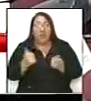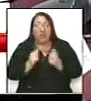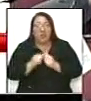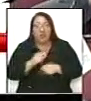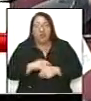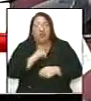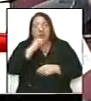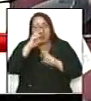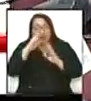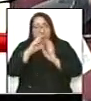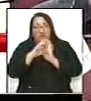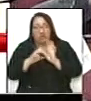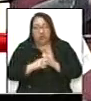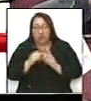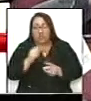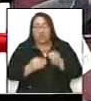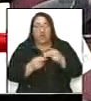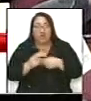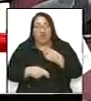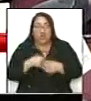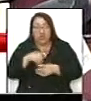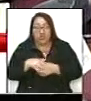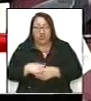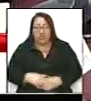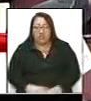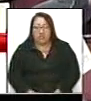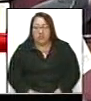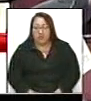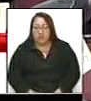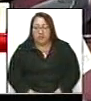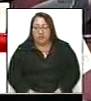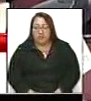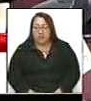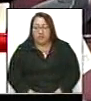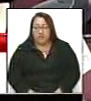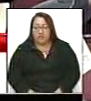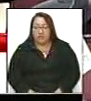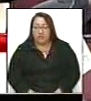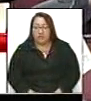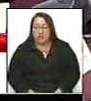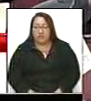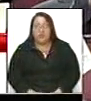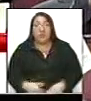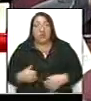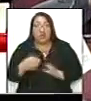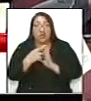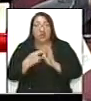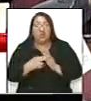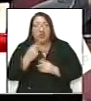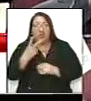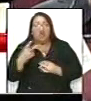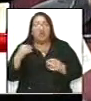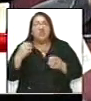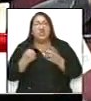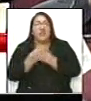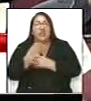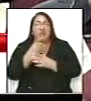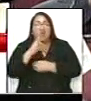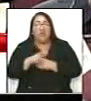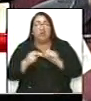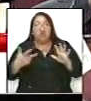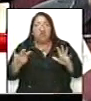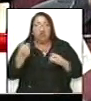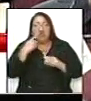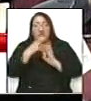parcialmente inconstitucional por el Jurado Nacional de Elecciones. Es decir, ya existió, hay una resolución del 2 de septiembre del 2018,